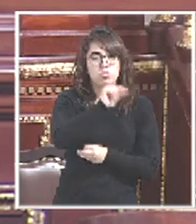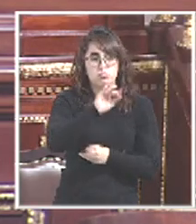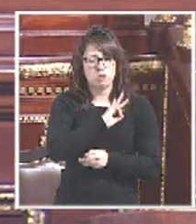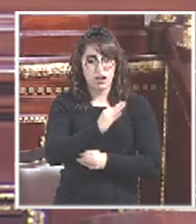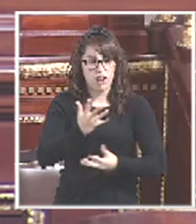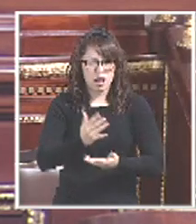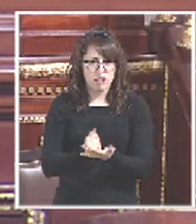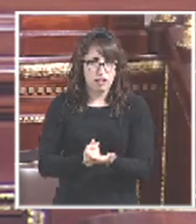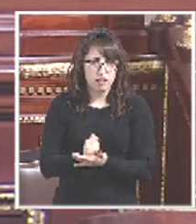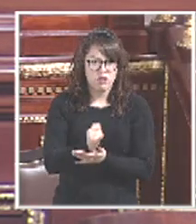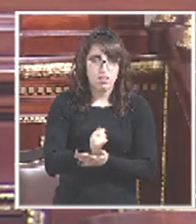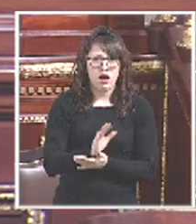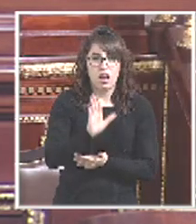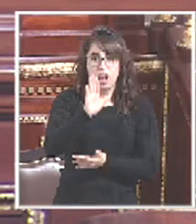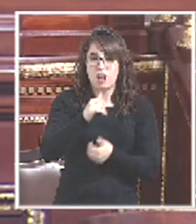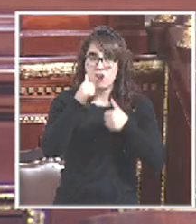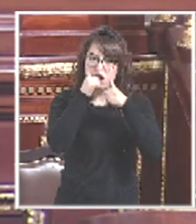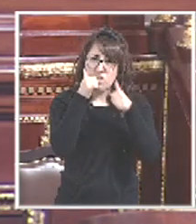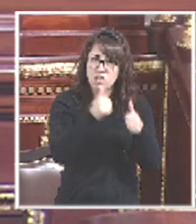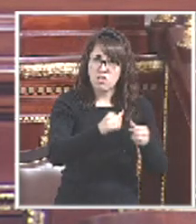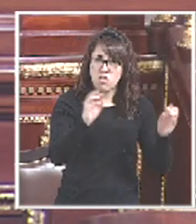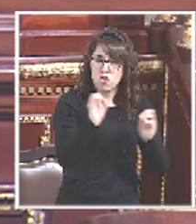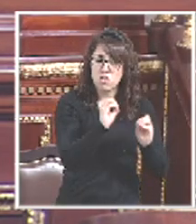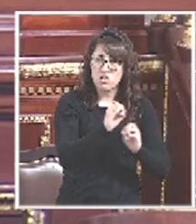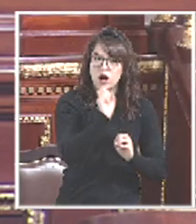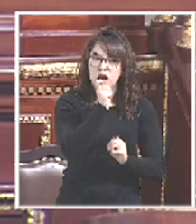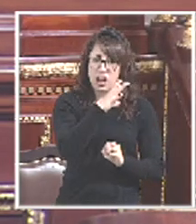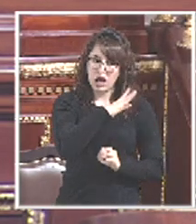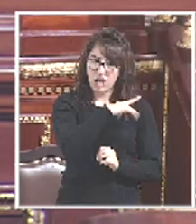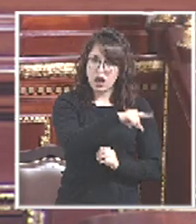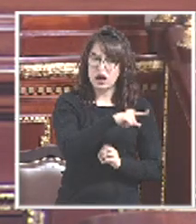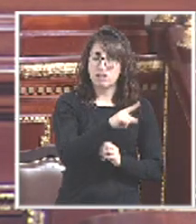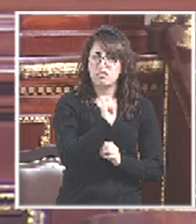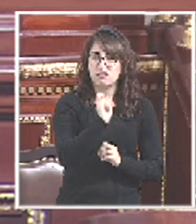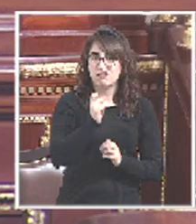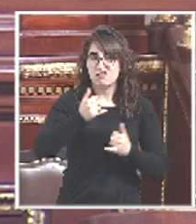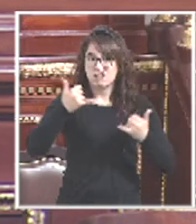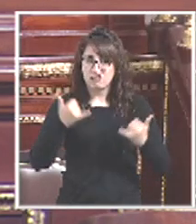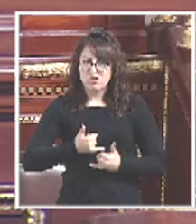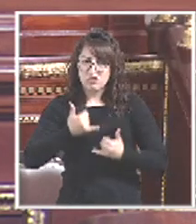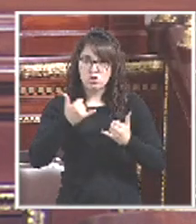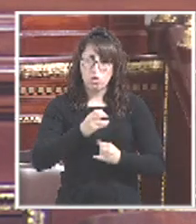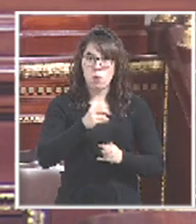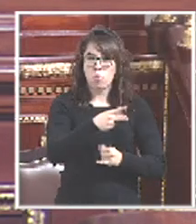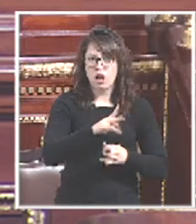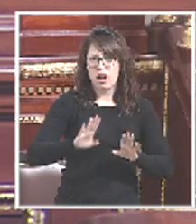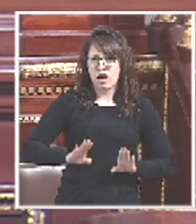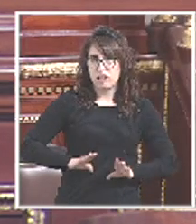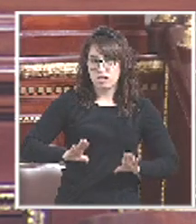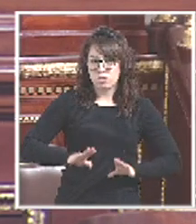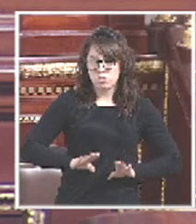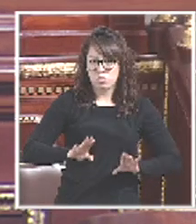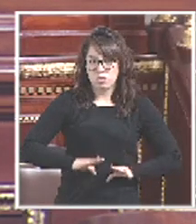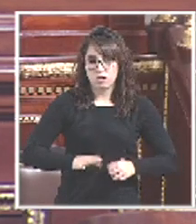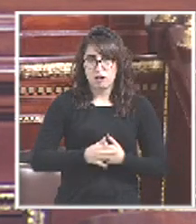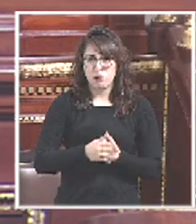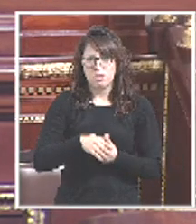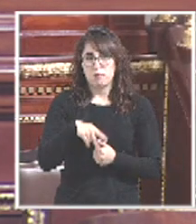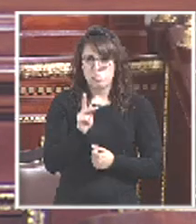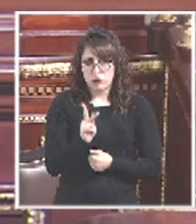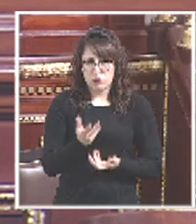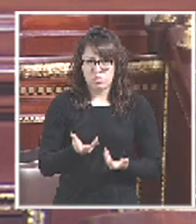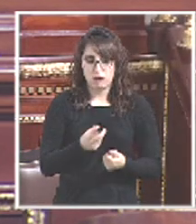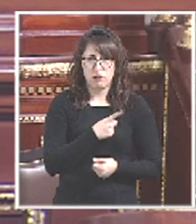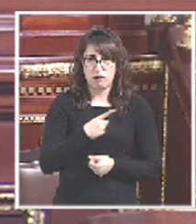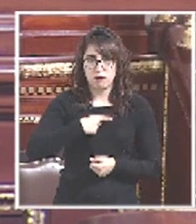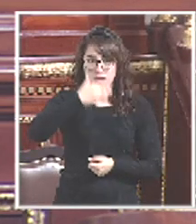no se prestó atención a las señales de alerta, pero la pérdida no solo es por las vidas de las víctimas. Debemos tener en